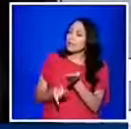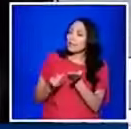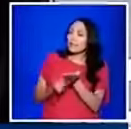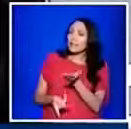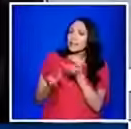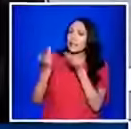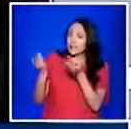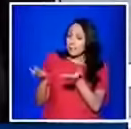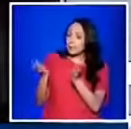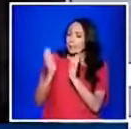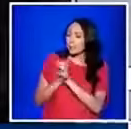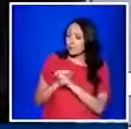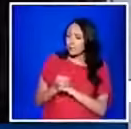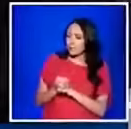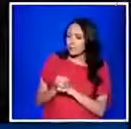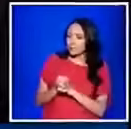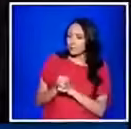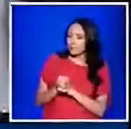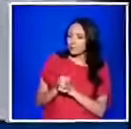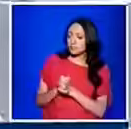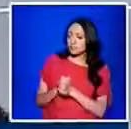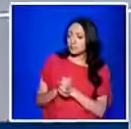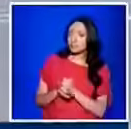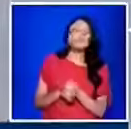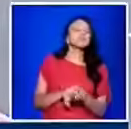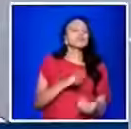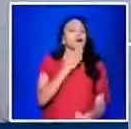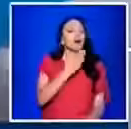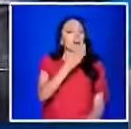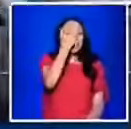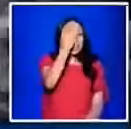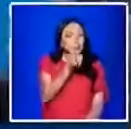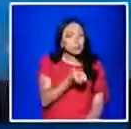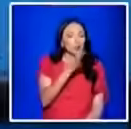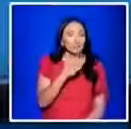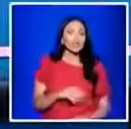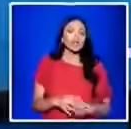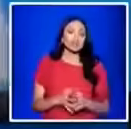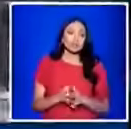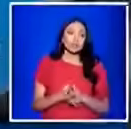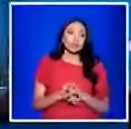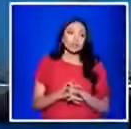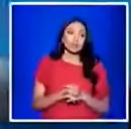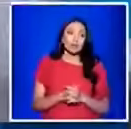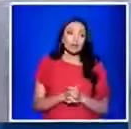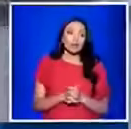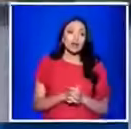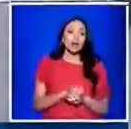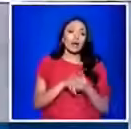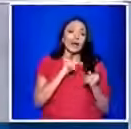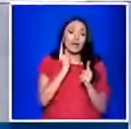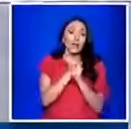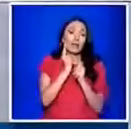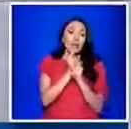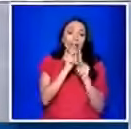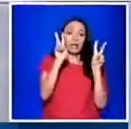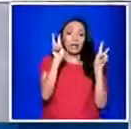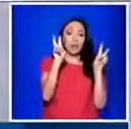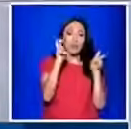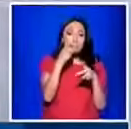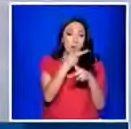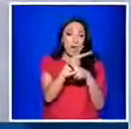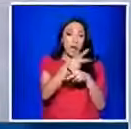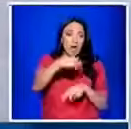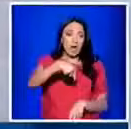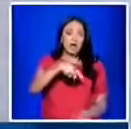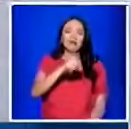de inseguridad. Muy buenos días. Muy buenos días. Como acabo de mencionar sobre inseguridad, verdaderamente